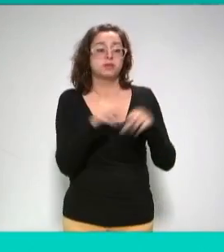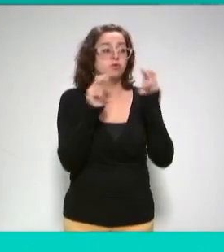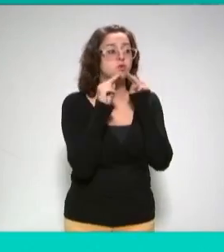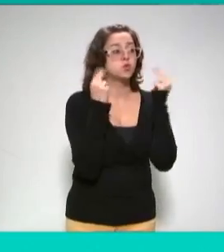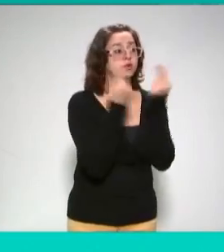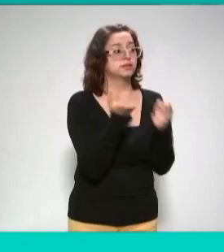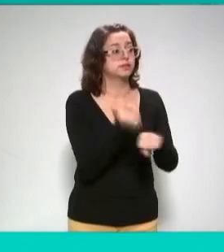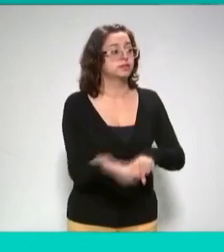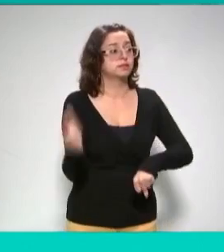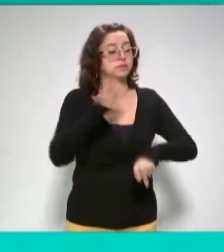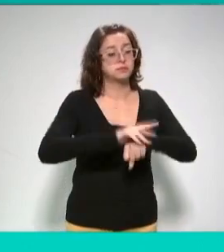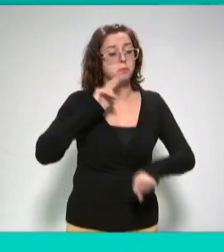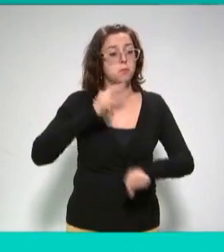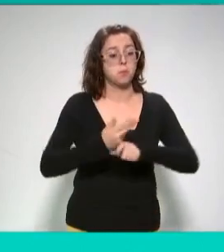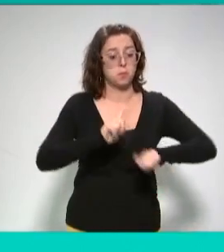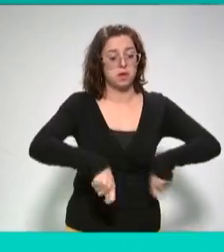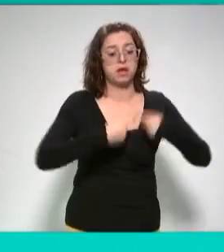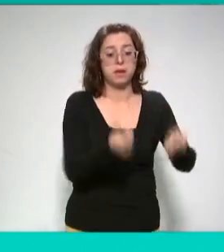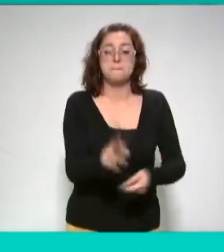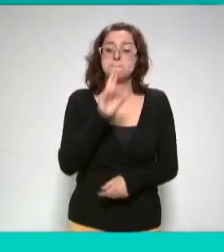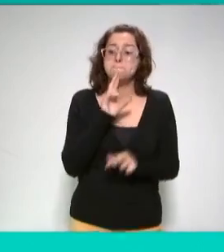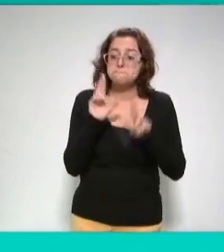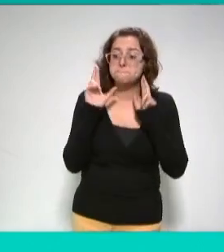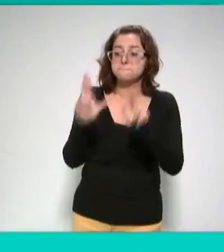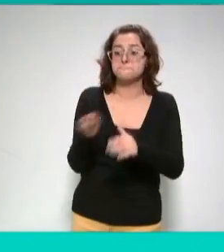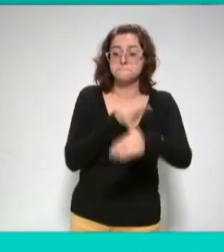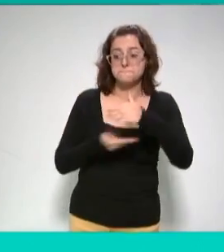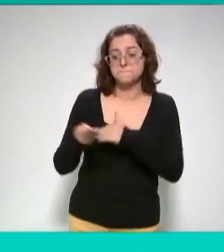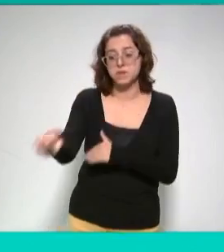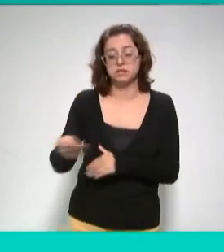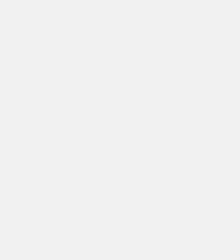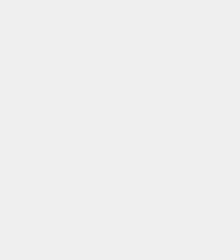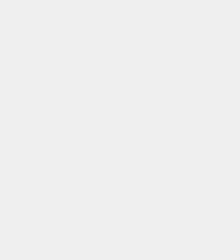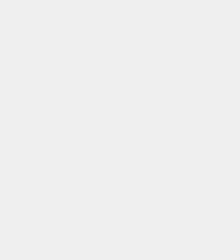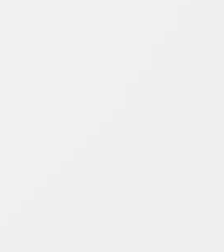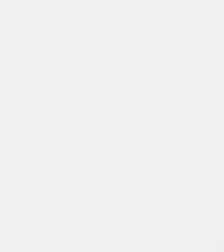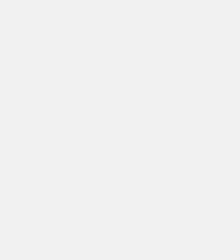administrativas competentes y entregue el resultado de dicha búsqueda a la recurrente.